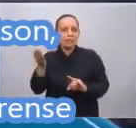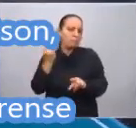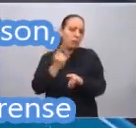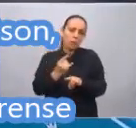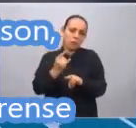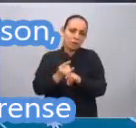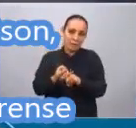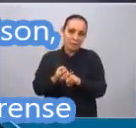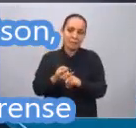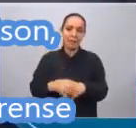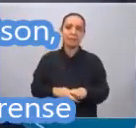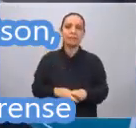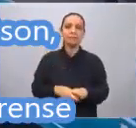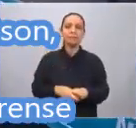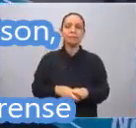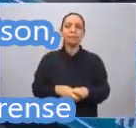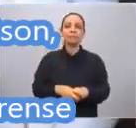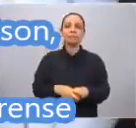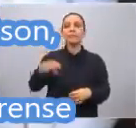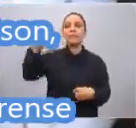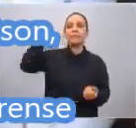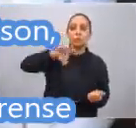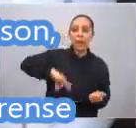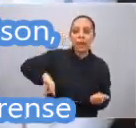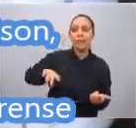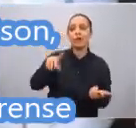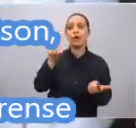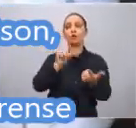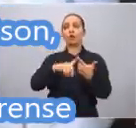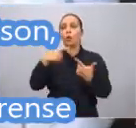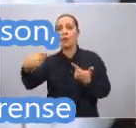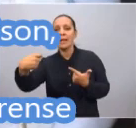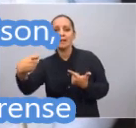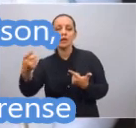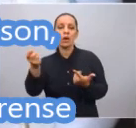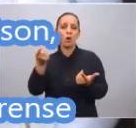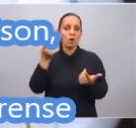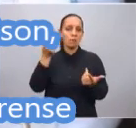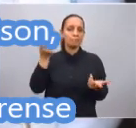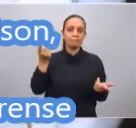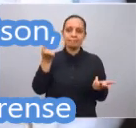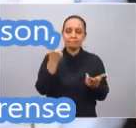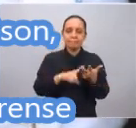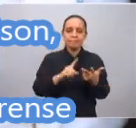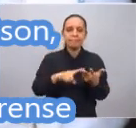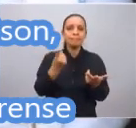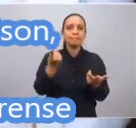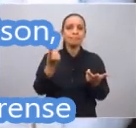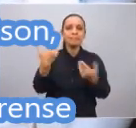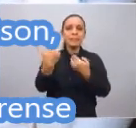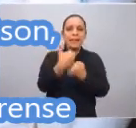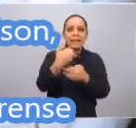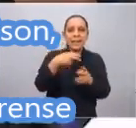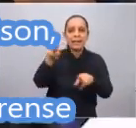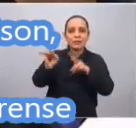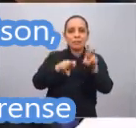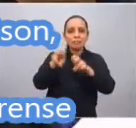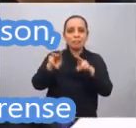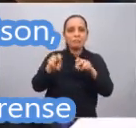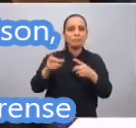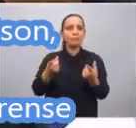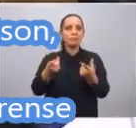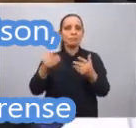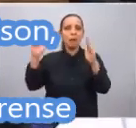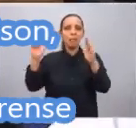siempre. Cayeron los salarios, cayeron las jubilaciones, cayeron los ingresos. Y